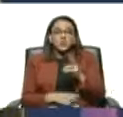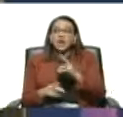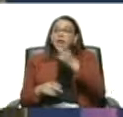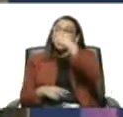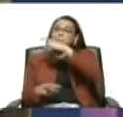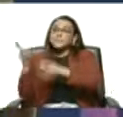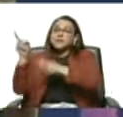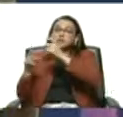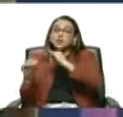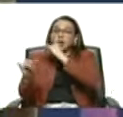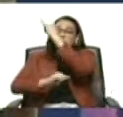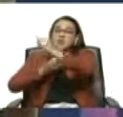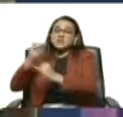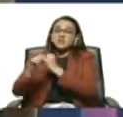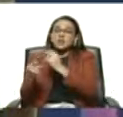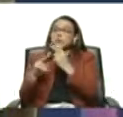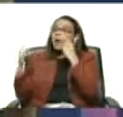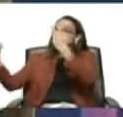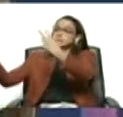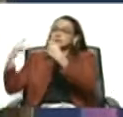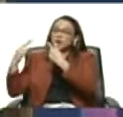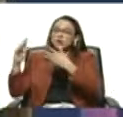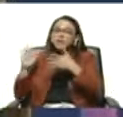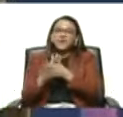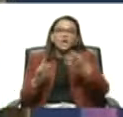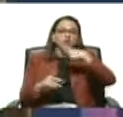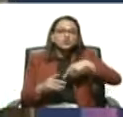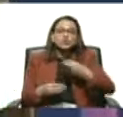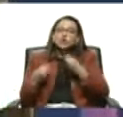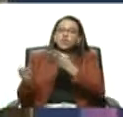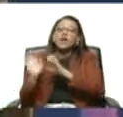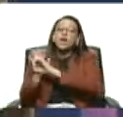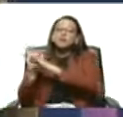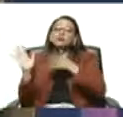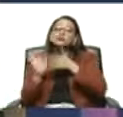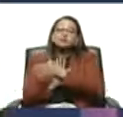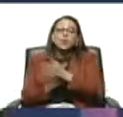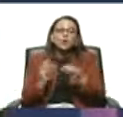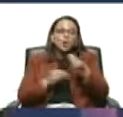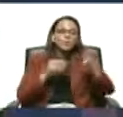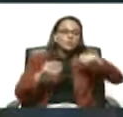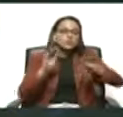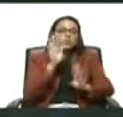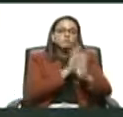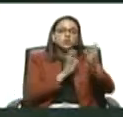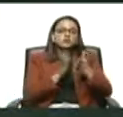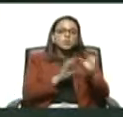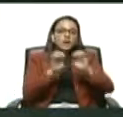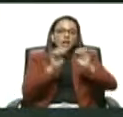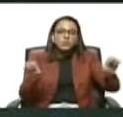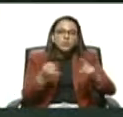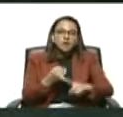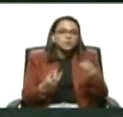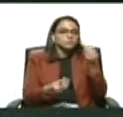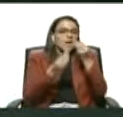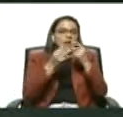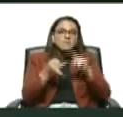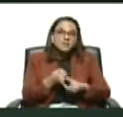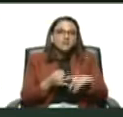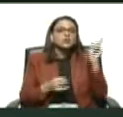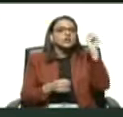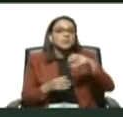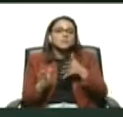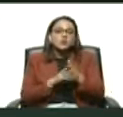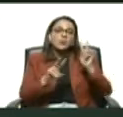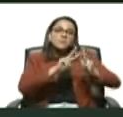organismos y agencias de las Naciones Unidas, en educación, en alimentación, en vivienda, de lo que significa el modelo social que hemos